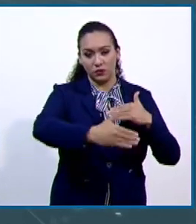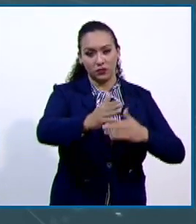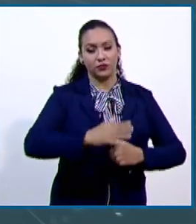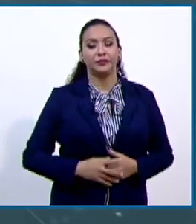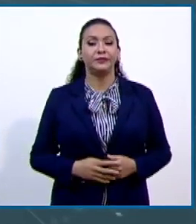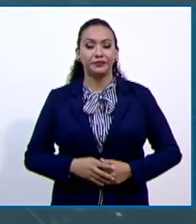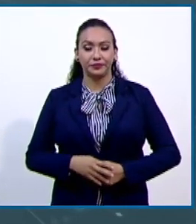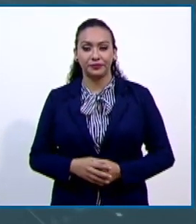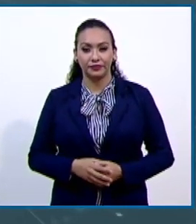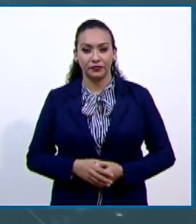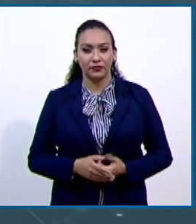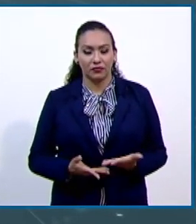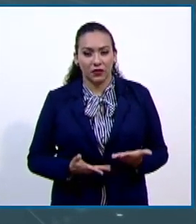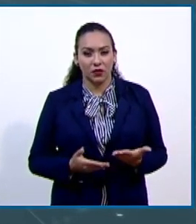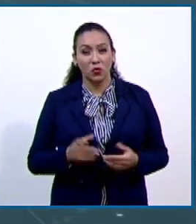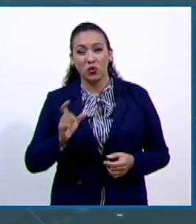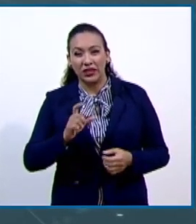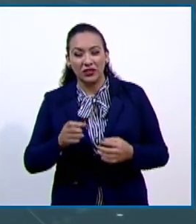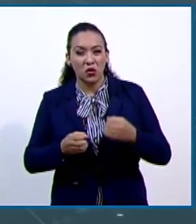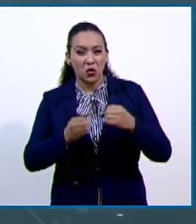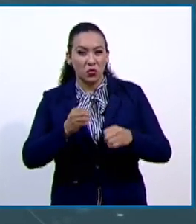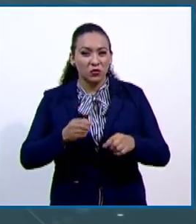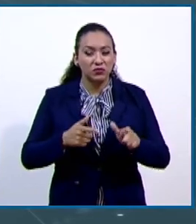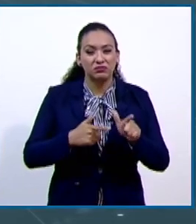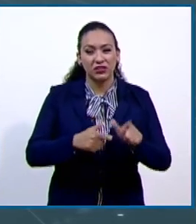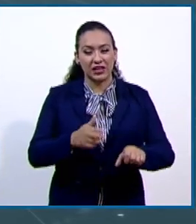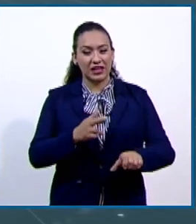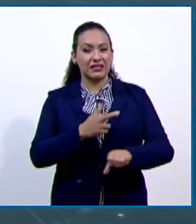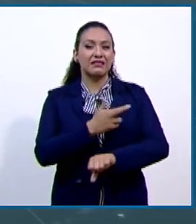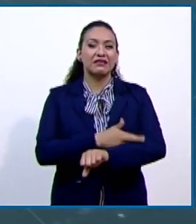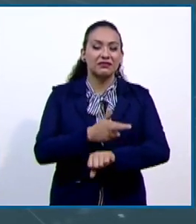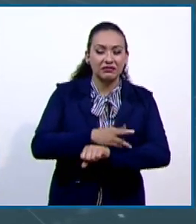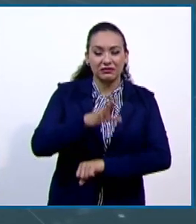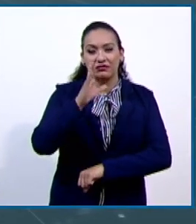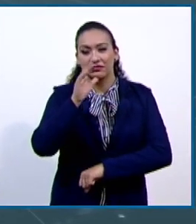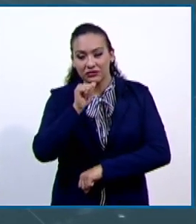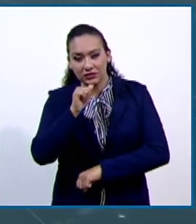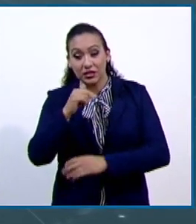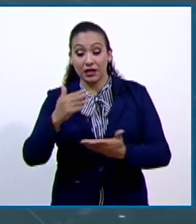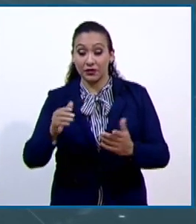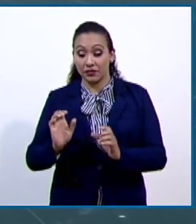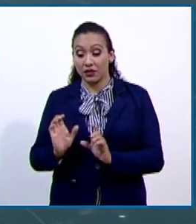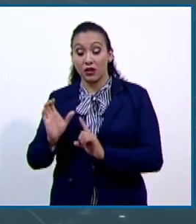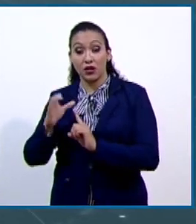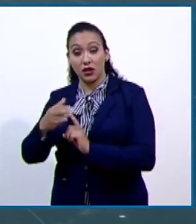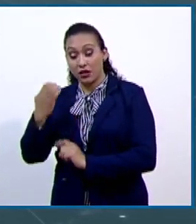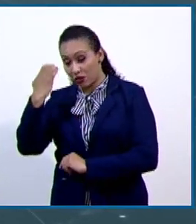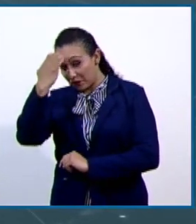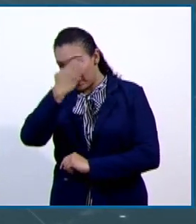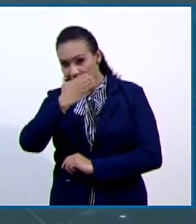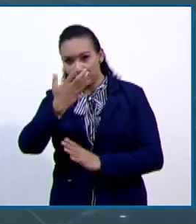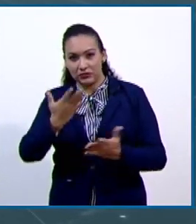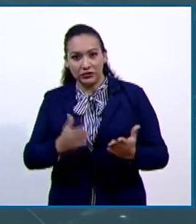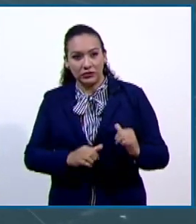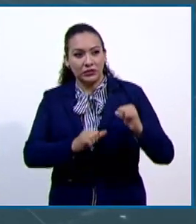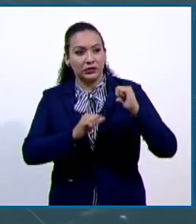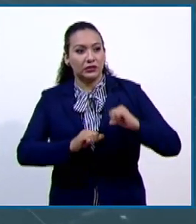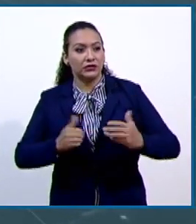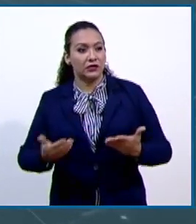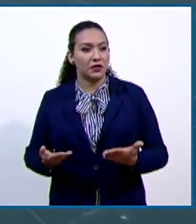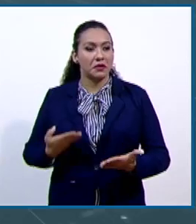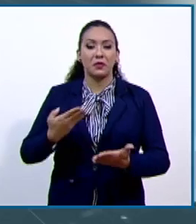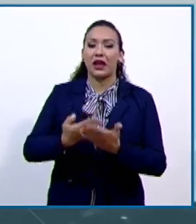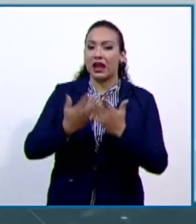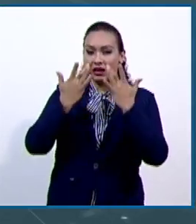Ante la imposibilidad jurídica de continuar con la tarea encomendada, integrantes del Comité de Evaluación del Poder Judicial presentaron